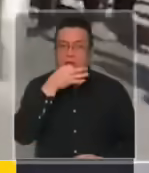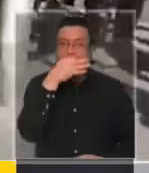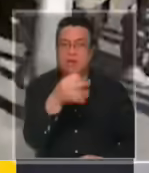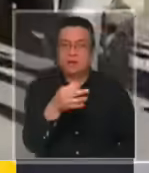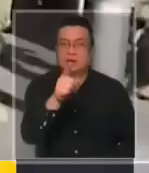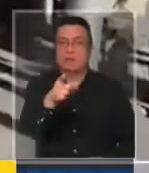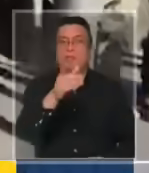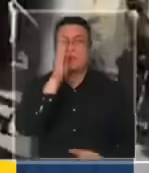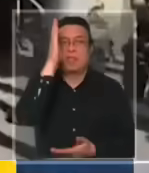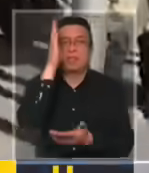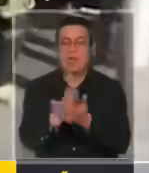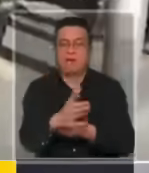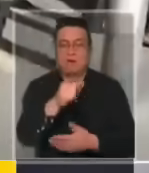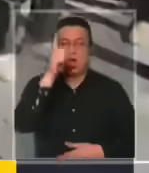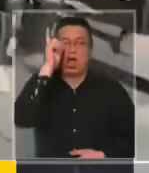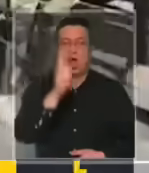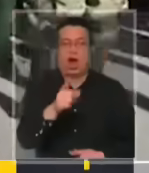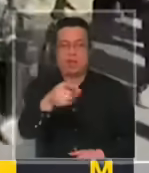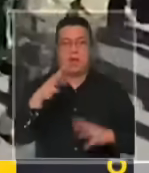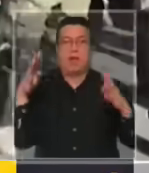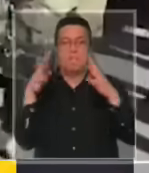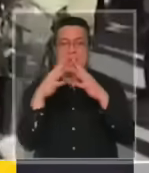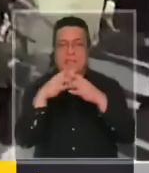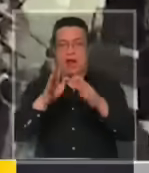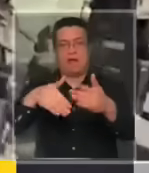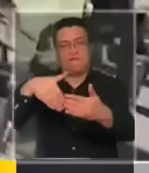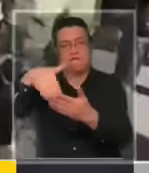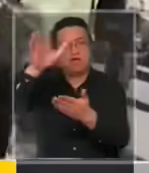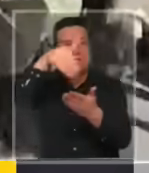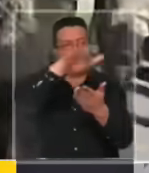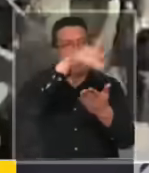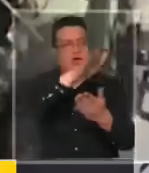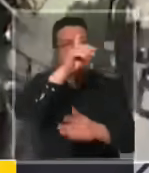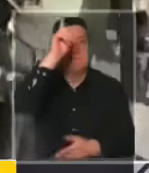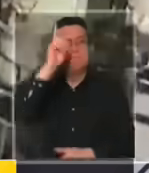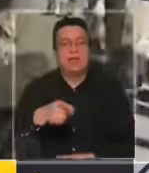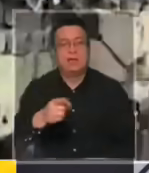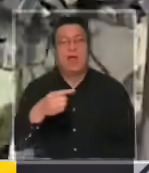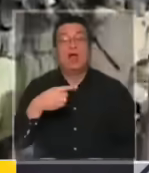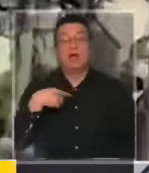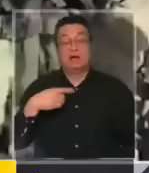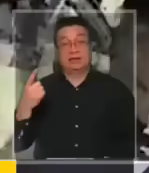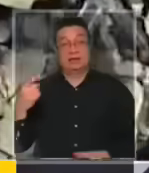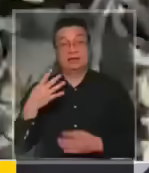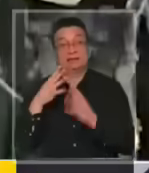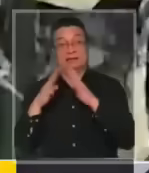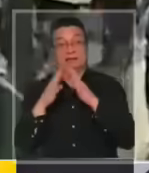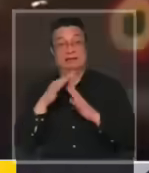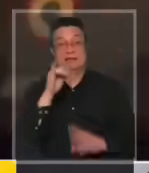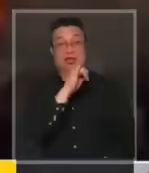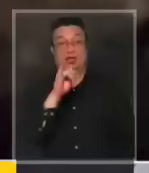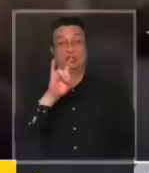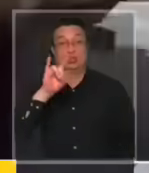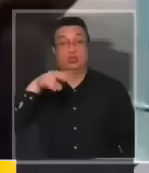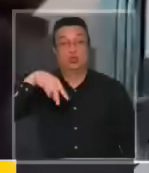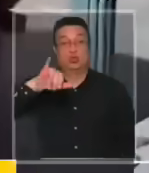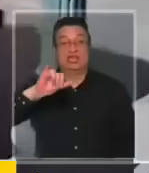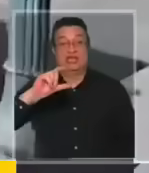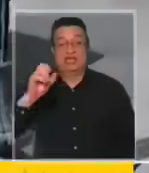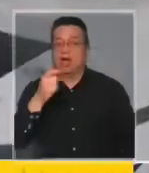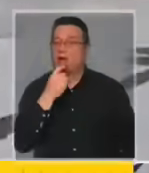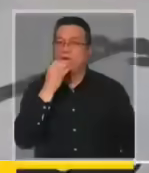o debe dar la orden para que los militares se retiren. Y pero Zúñiga le dice y le responde que no lo va a hacer y que le pide que